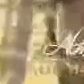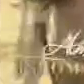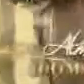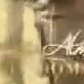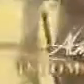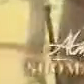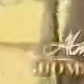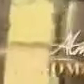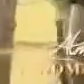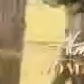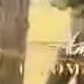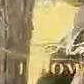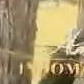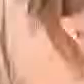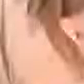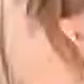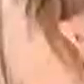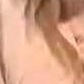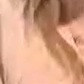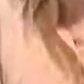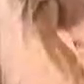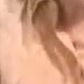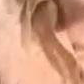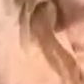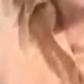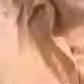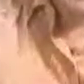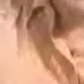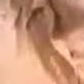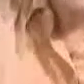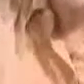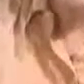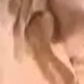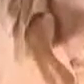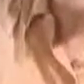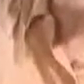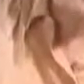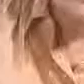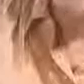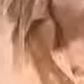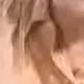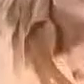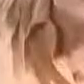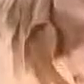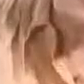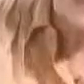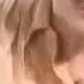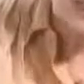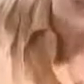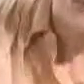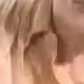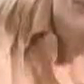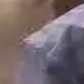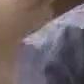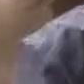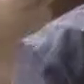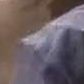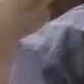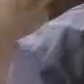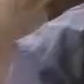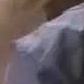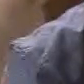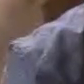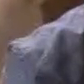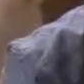En Alma Indomable. Y aunque tú no te has dado cuenta, estás enamorado de esa campesina.